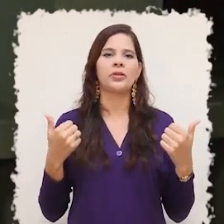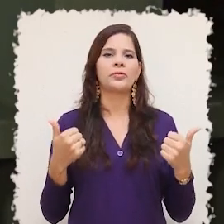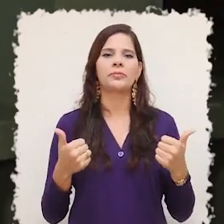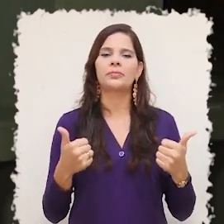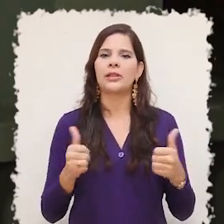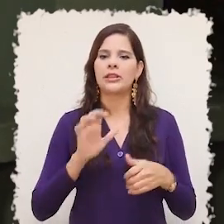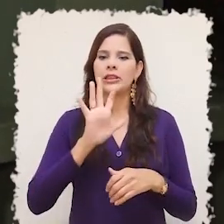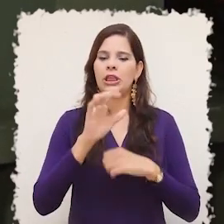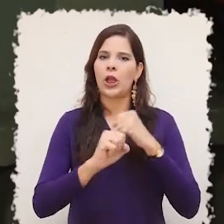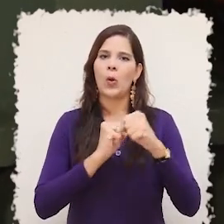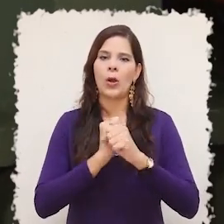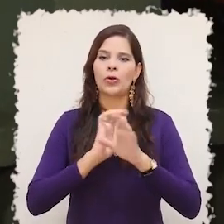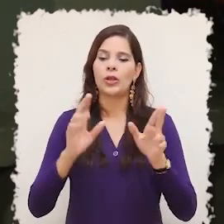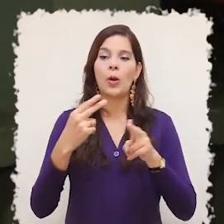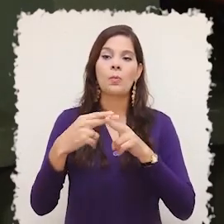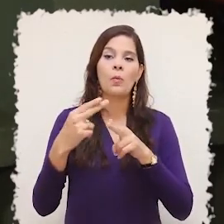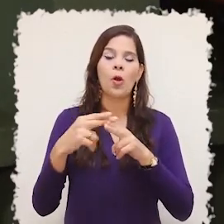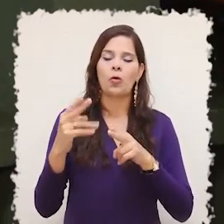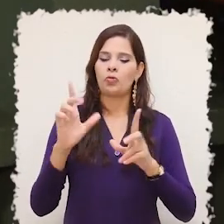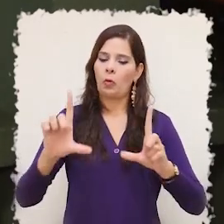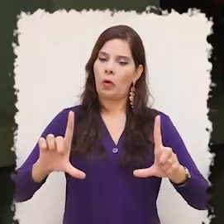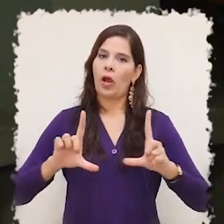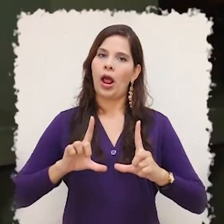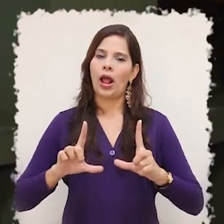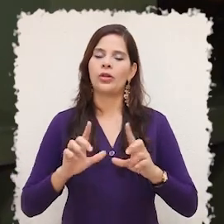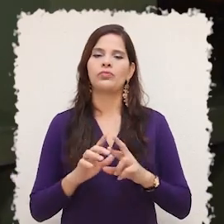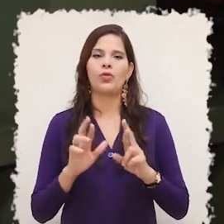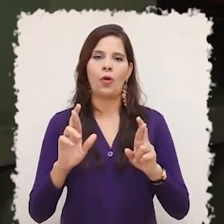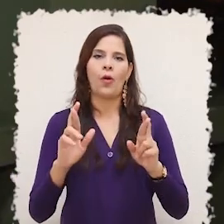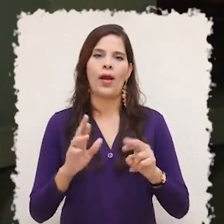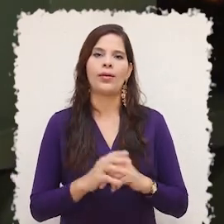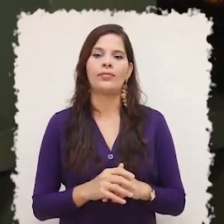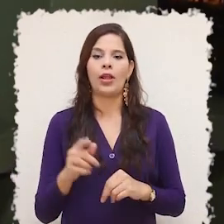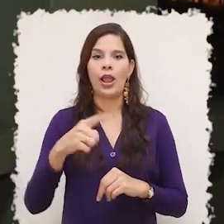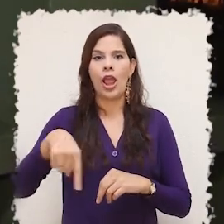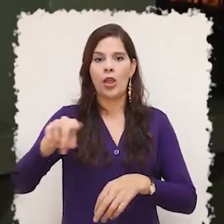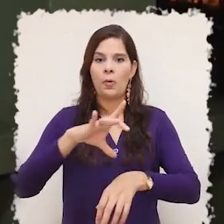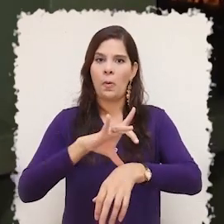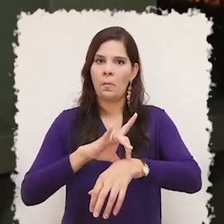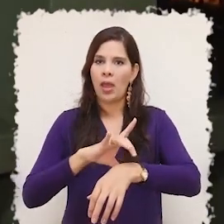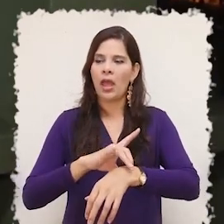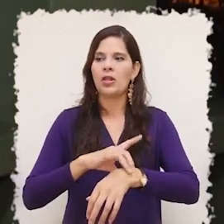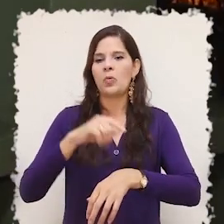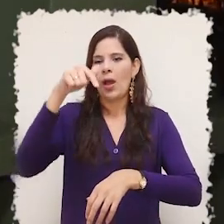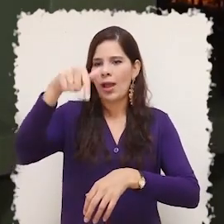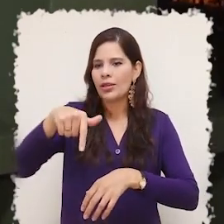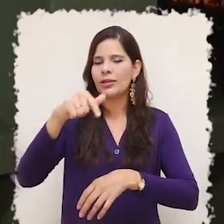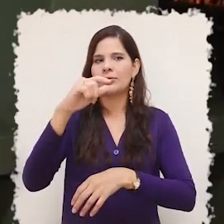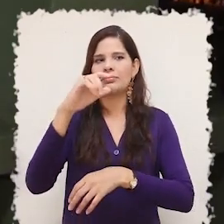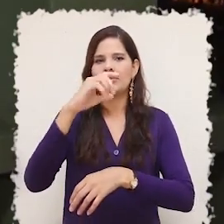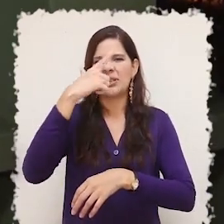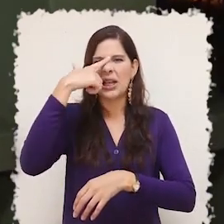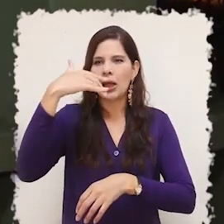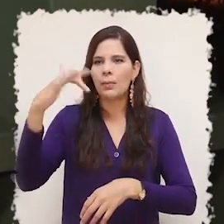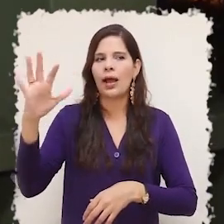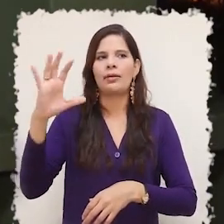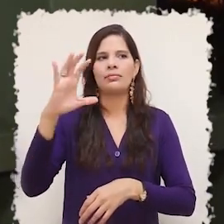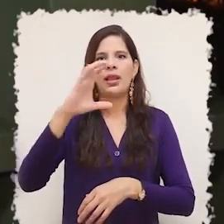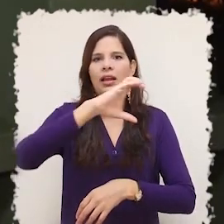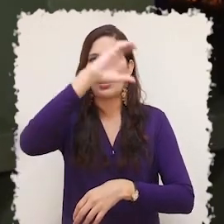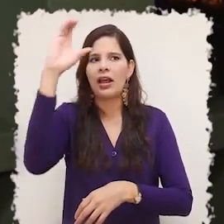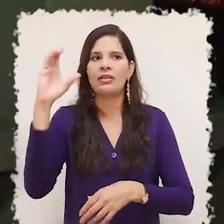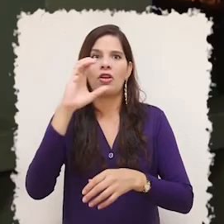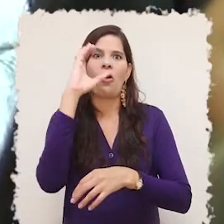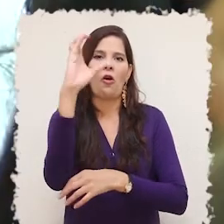y los posibles ya egresados del programa, los médicos que llegan a posicionarse en la ciudad, en la región y en el país, para nosotros es una